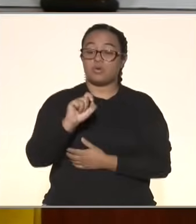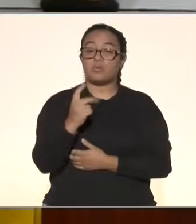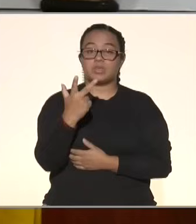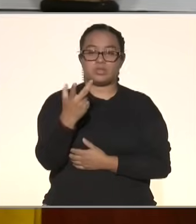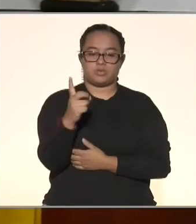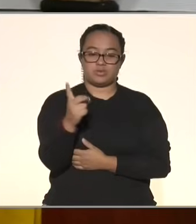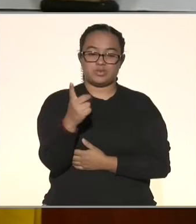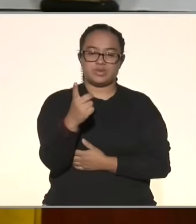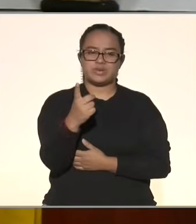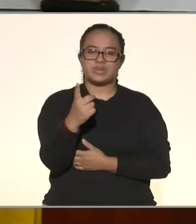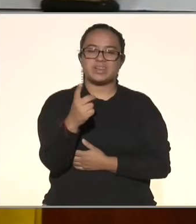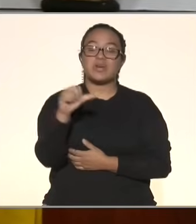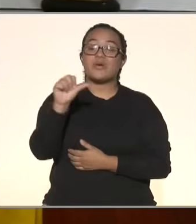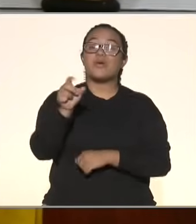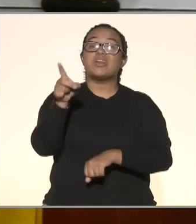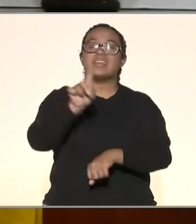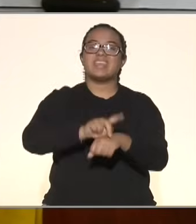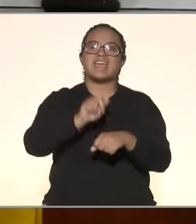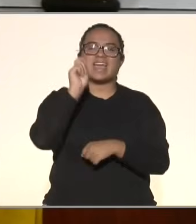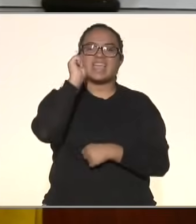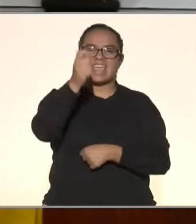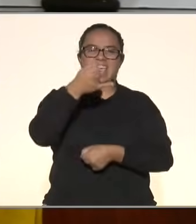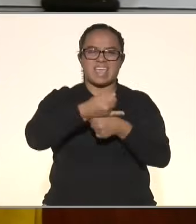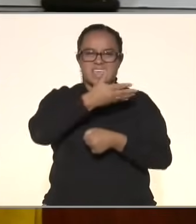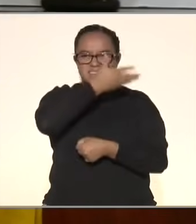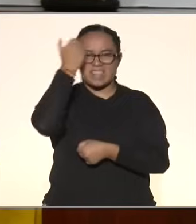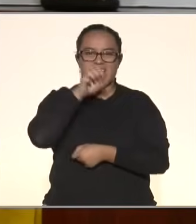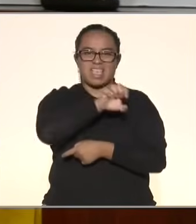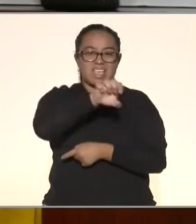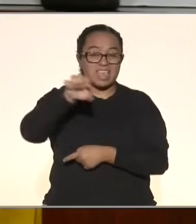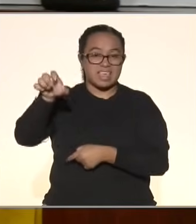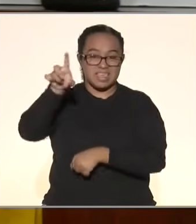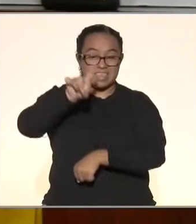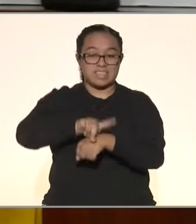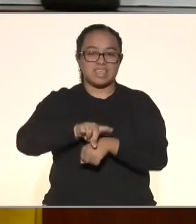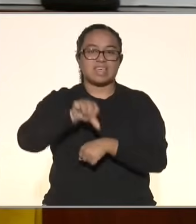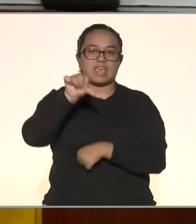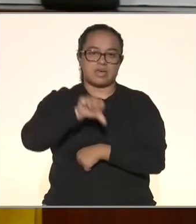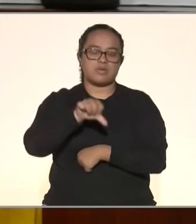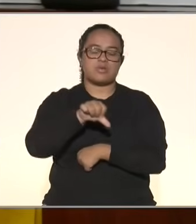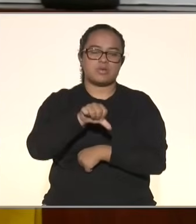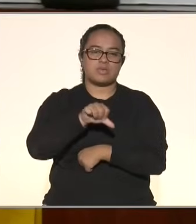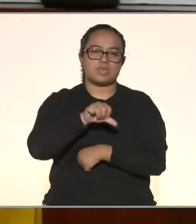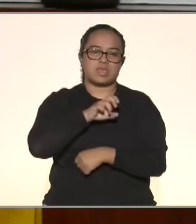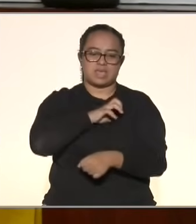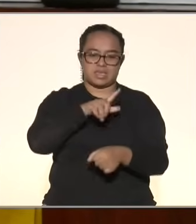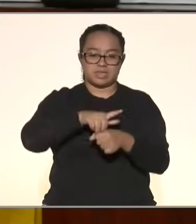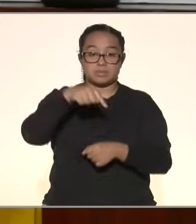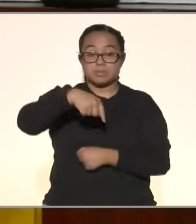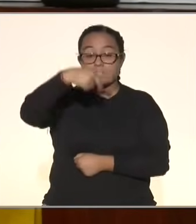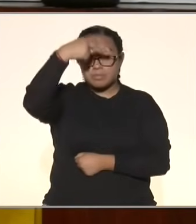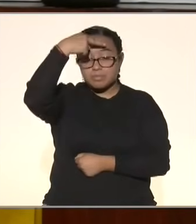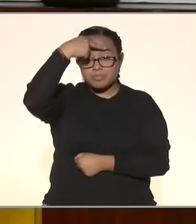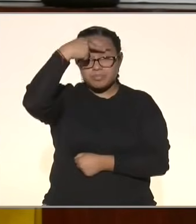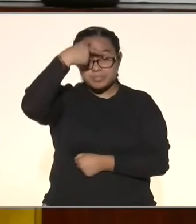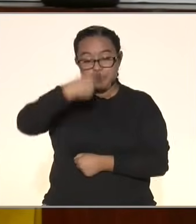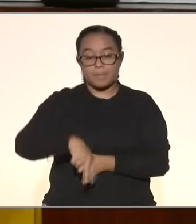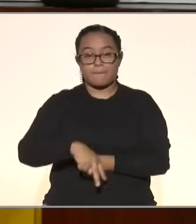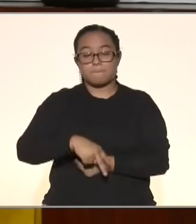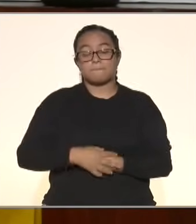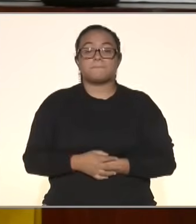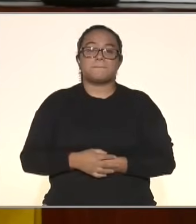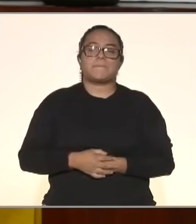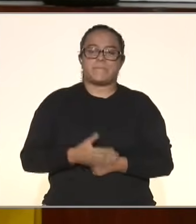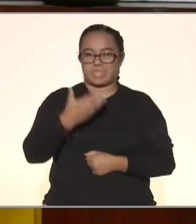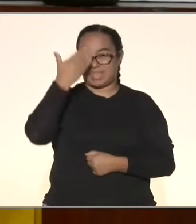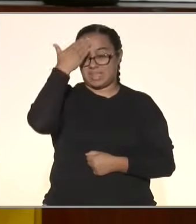de diciembre, justamente el Día de los Santos Inocentes. Es un día muy especial aquí también en México. Y bueno, como ya saben, por supuesto,